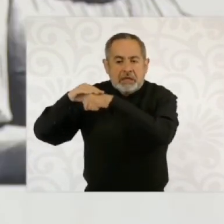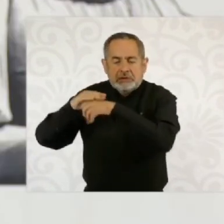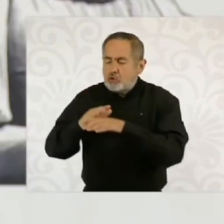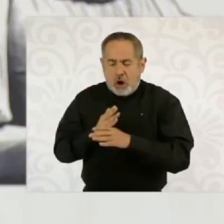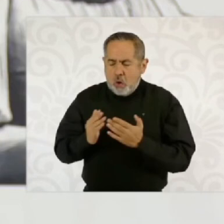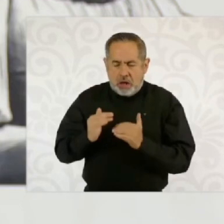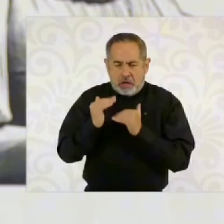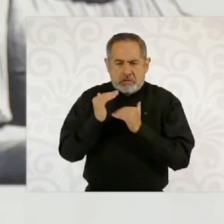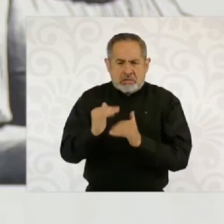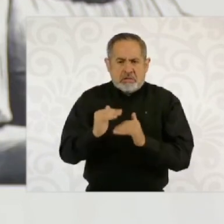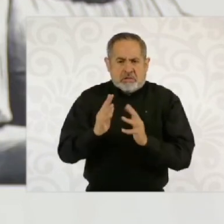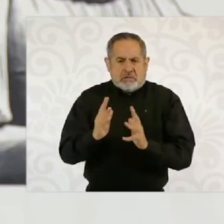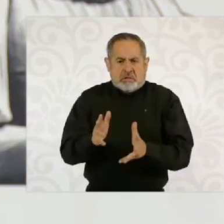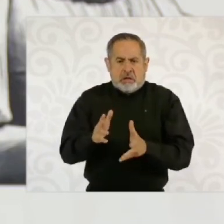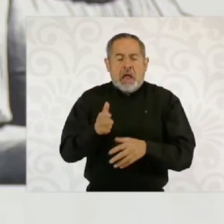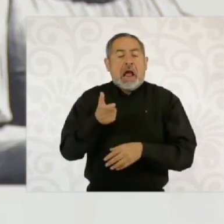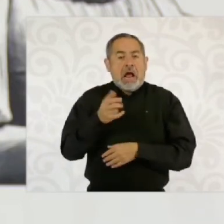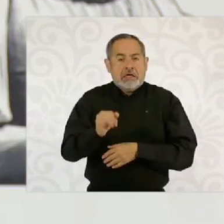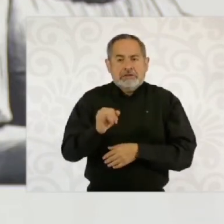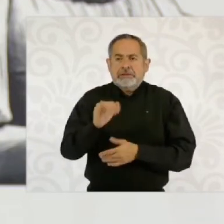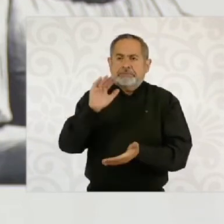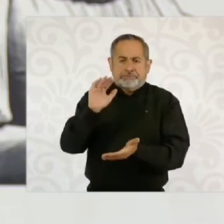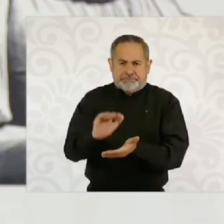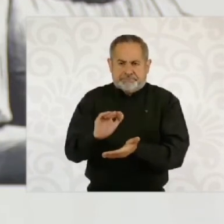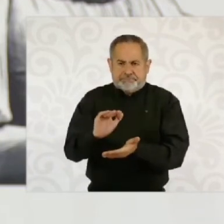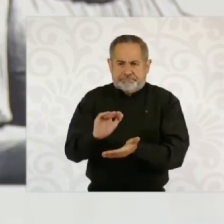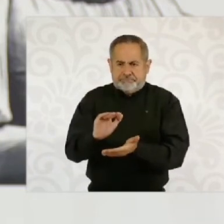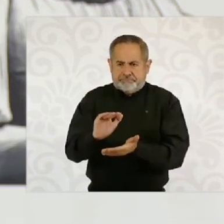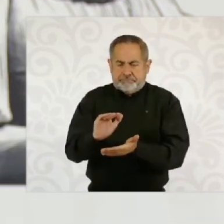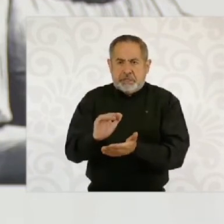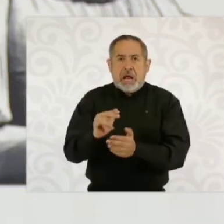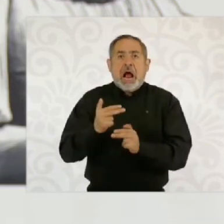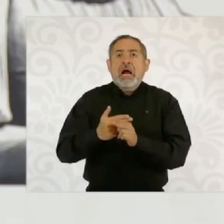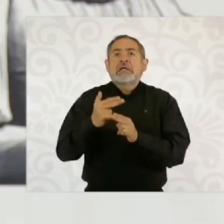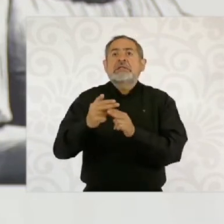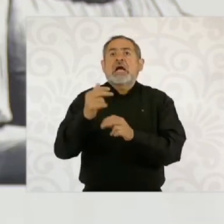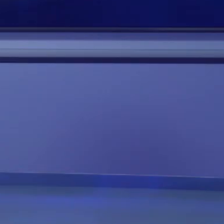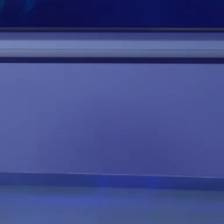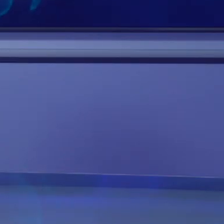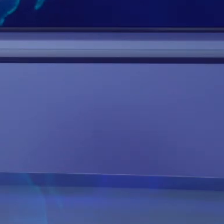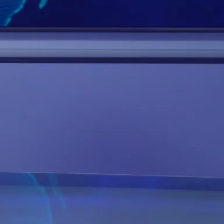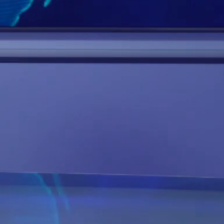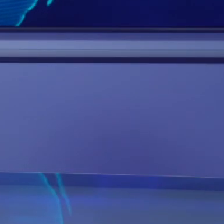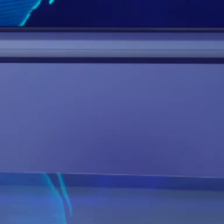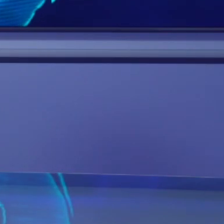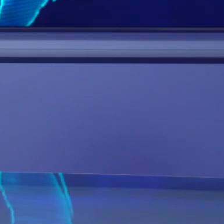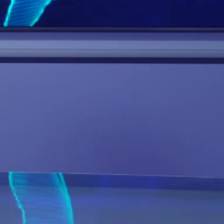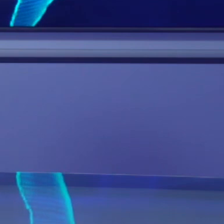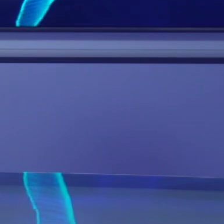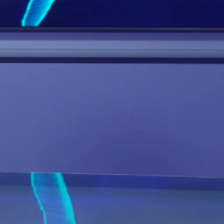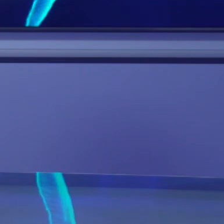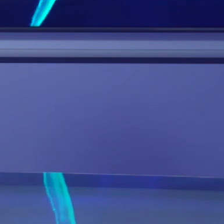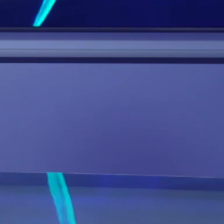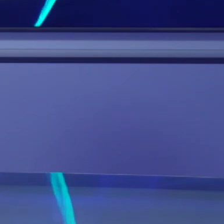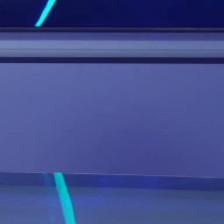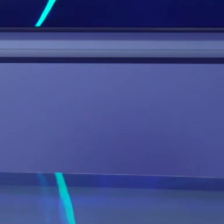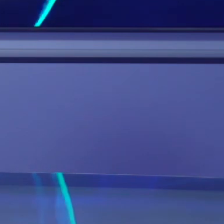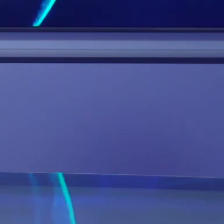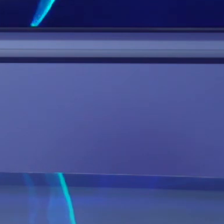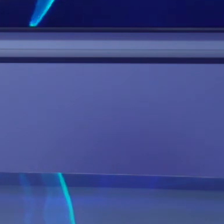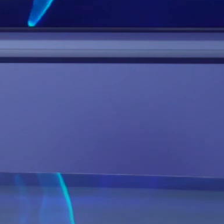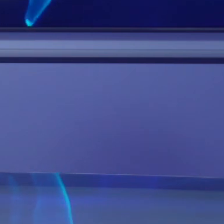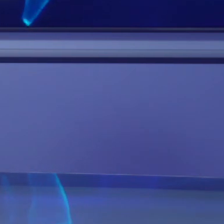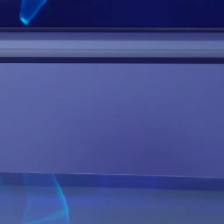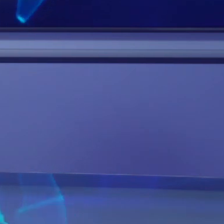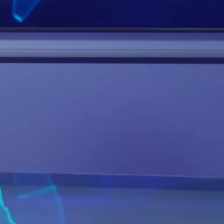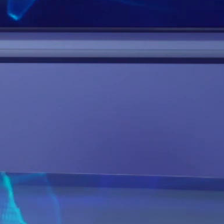congela, sino que disminuye hasta el 2034. El secretario de Educación Pública, Mario Delgado, dio a conocer